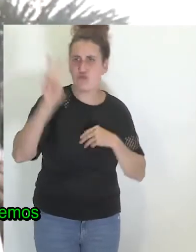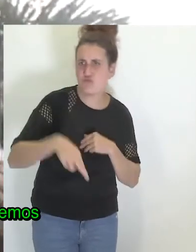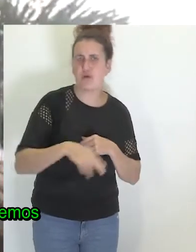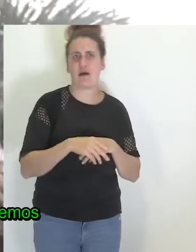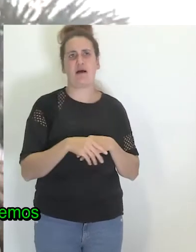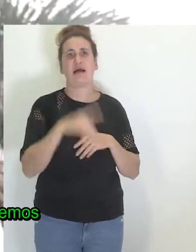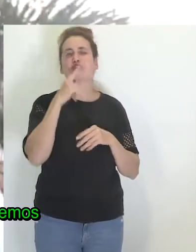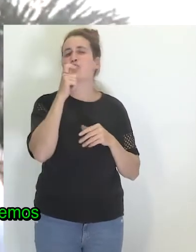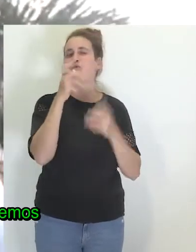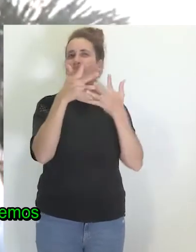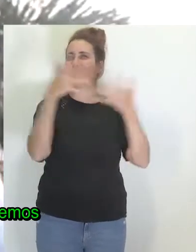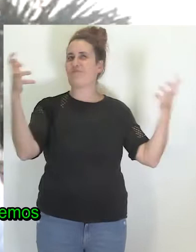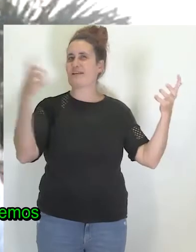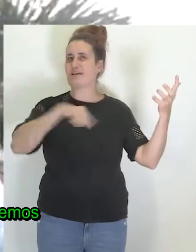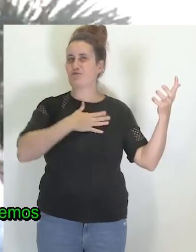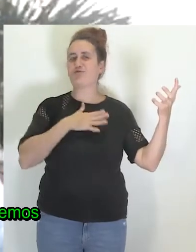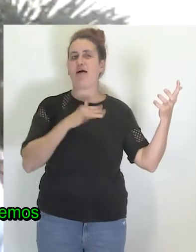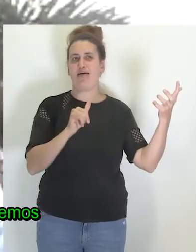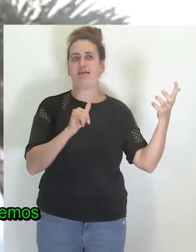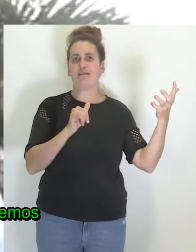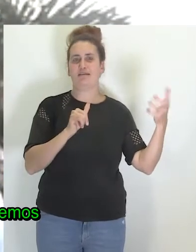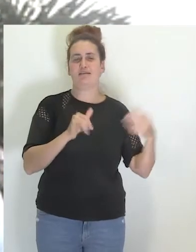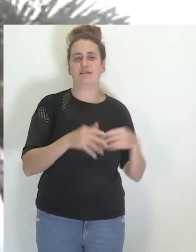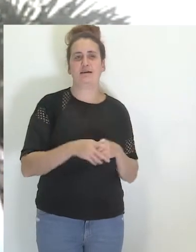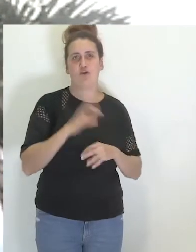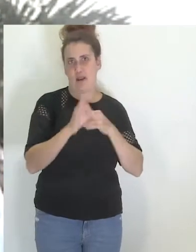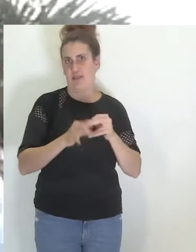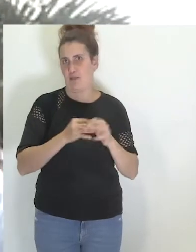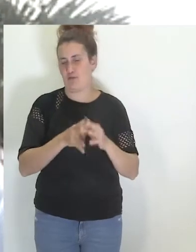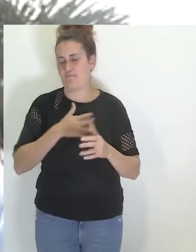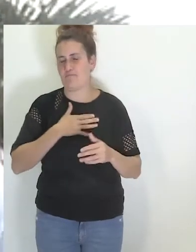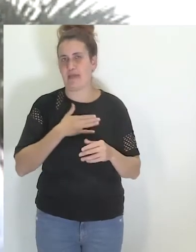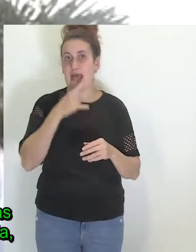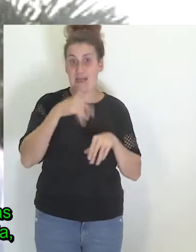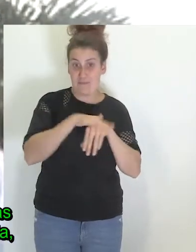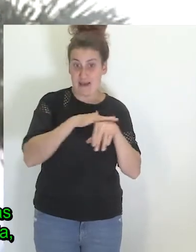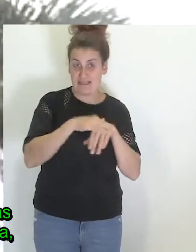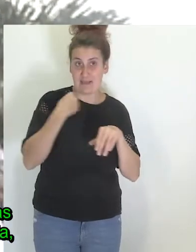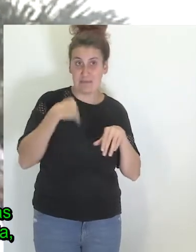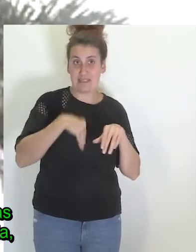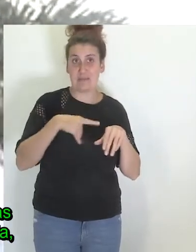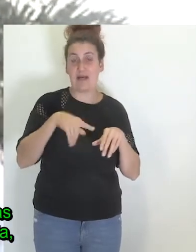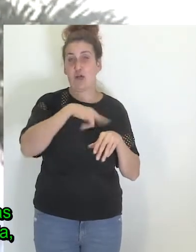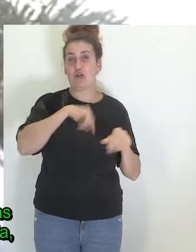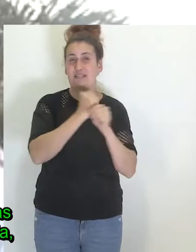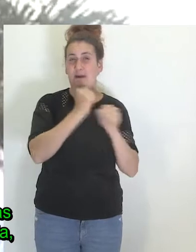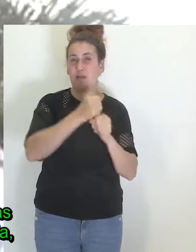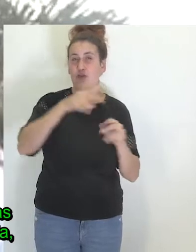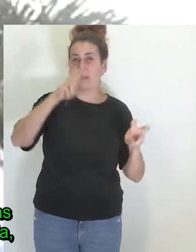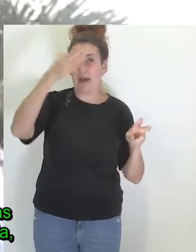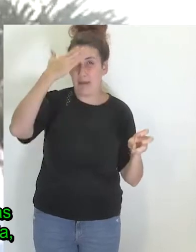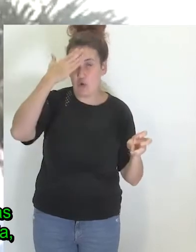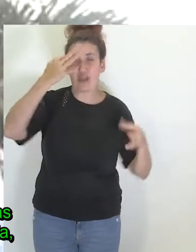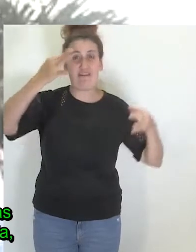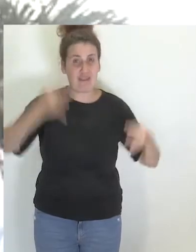como un lema que tenemos en nuestra organización. Y sobre la base de eso, de estar trabajando en temas de